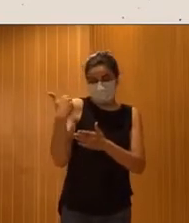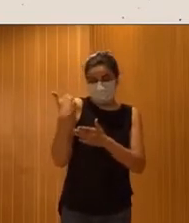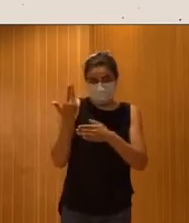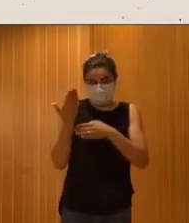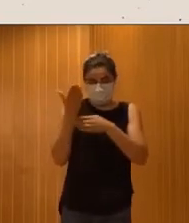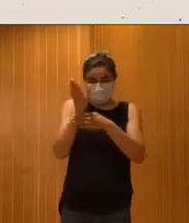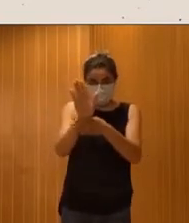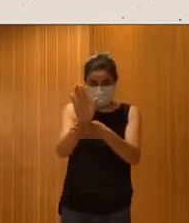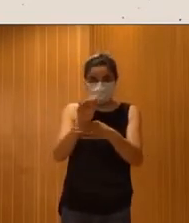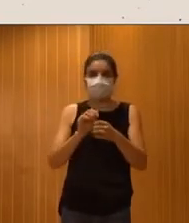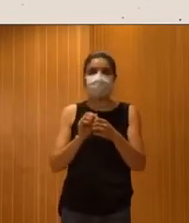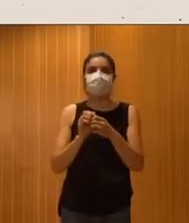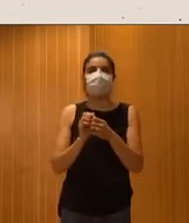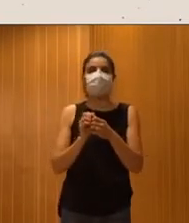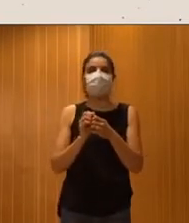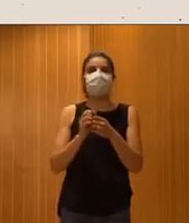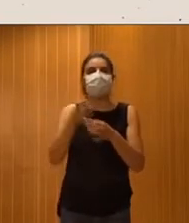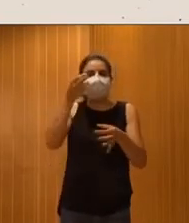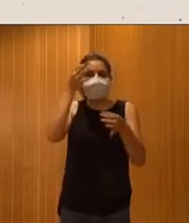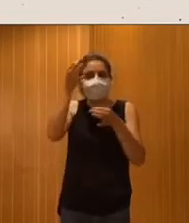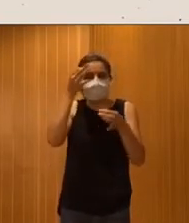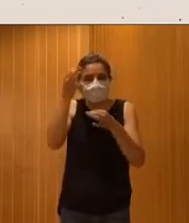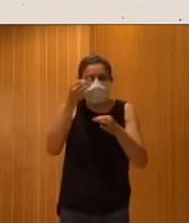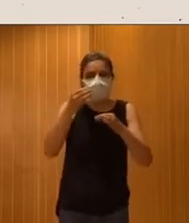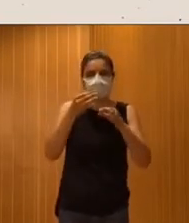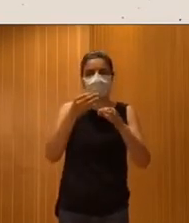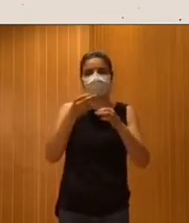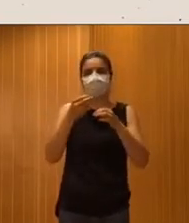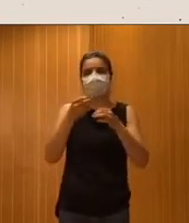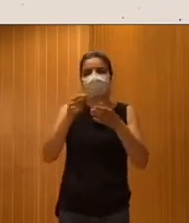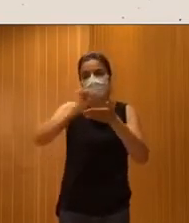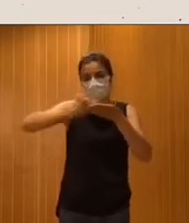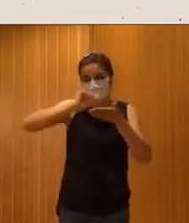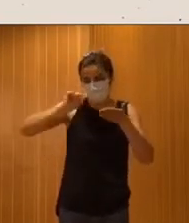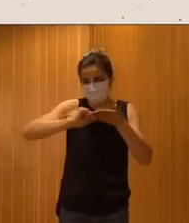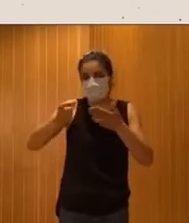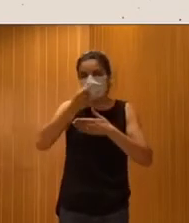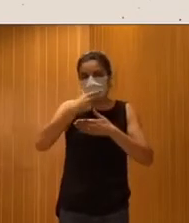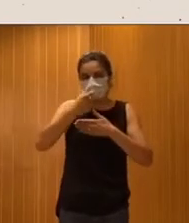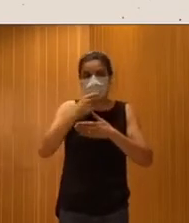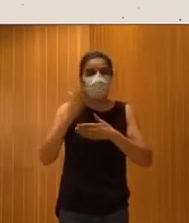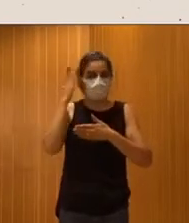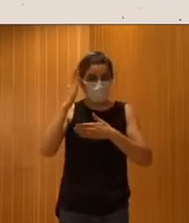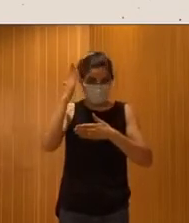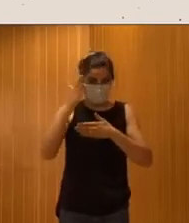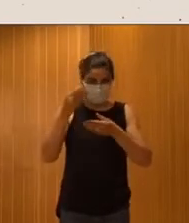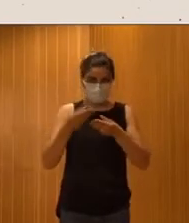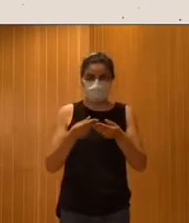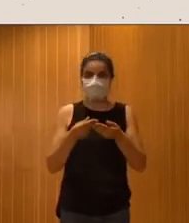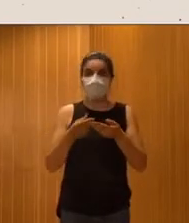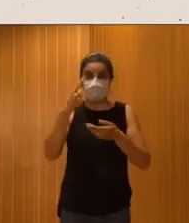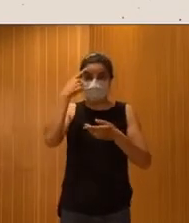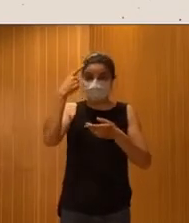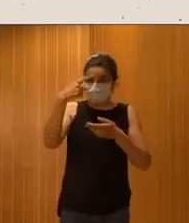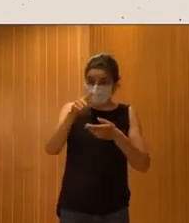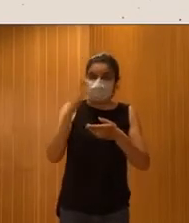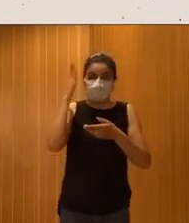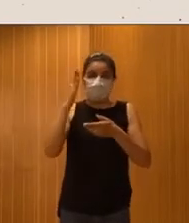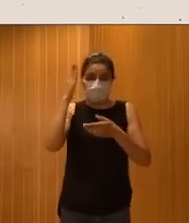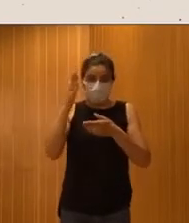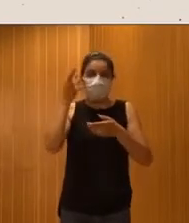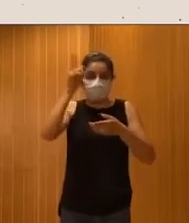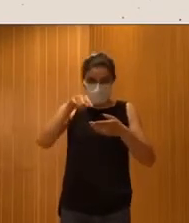recientemente sobre el gobierno, sobre los datos de prescripciones en Navarra, que como sabéis Navarra